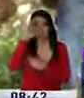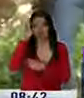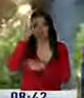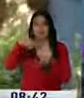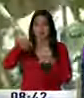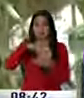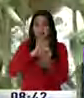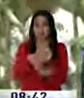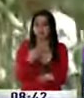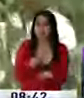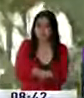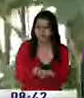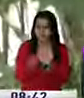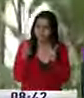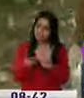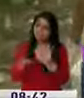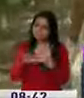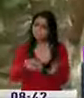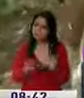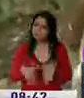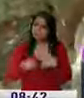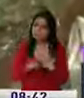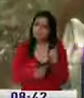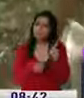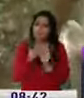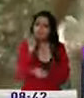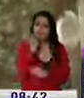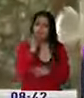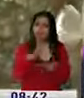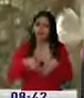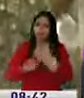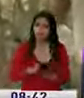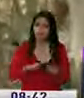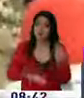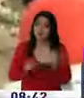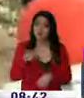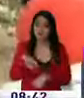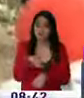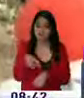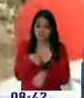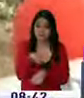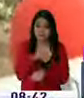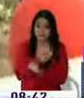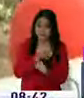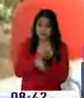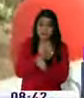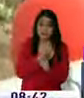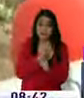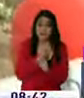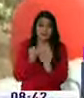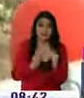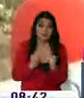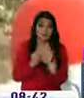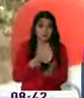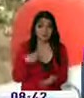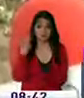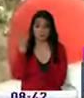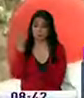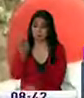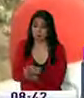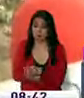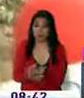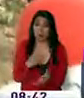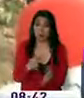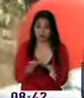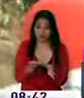que fue un misterio para los habitantes. Posiblemente por la serpiente se asustó y se resbaló. Motivo de lo que se resbala, se incrusta